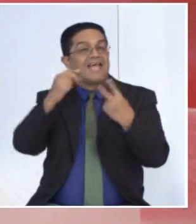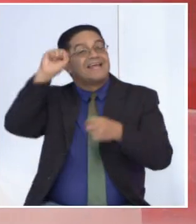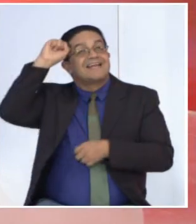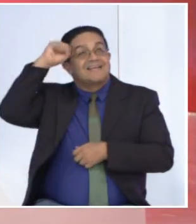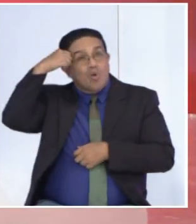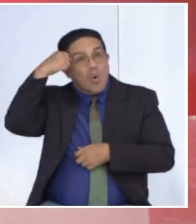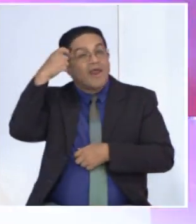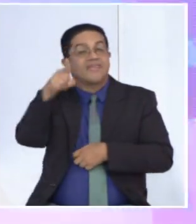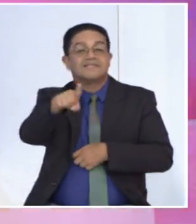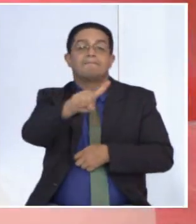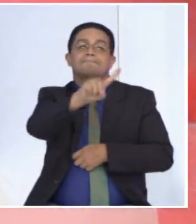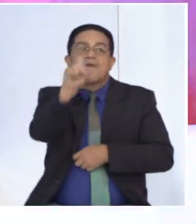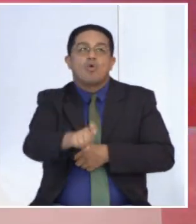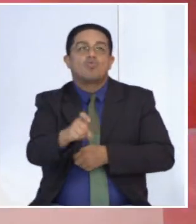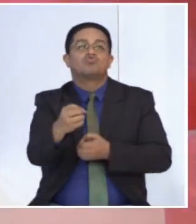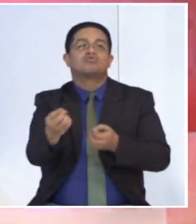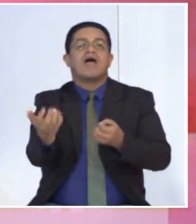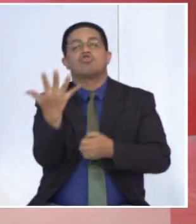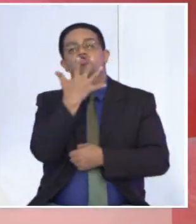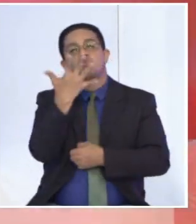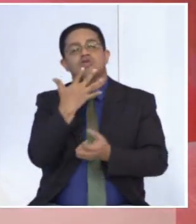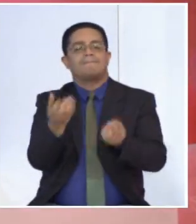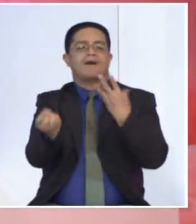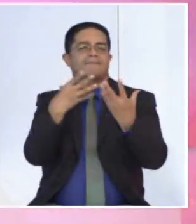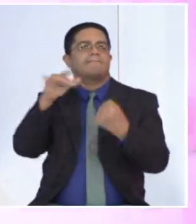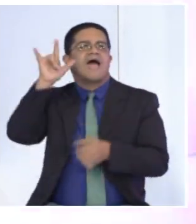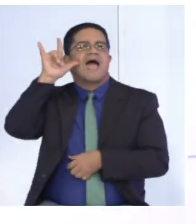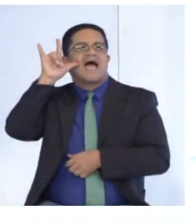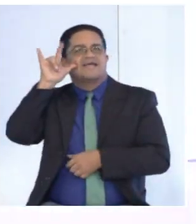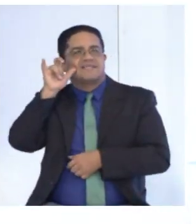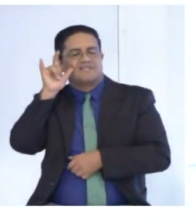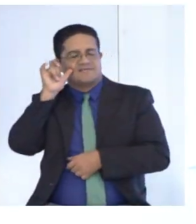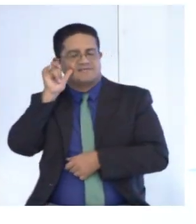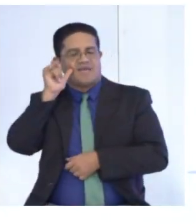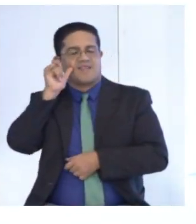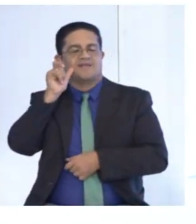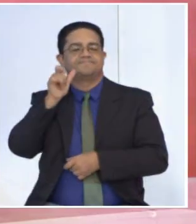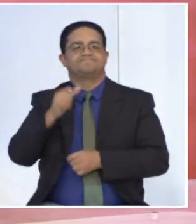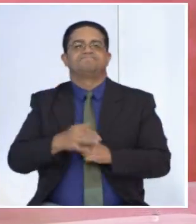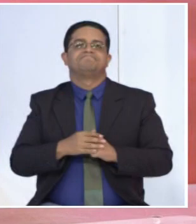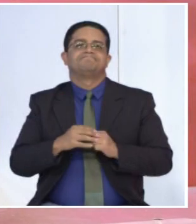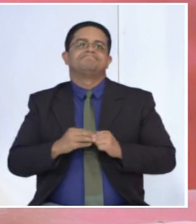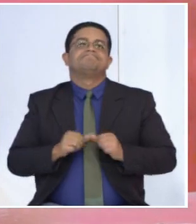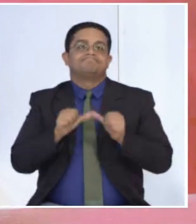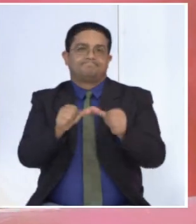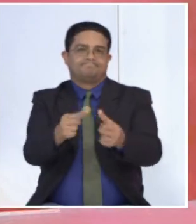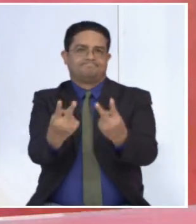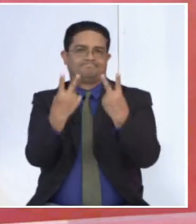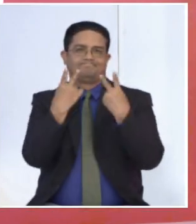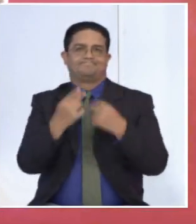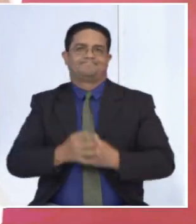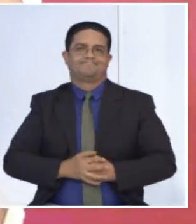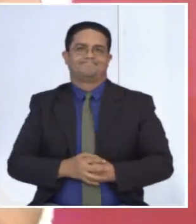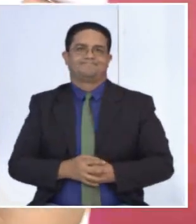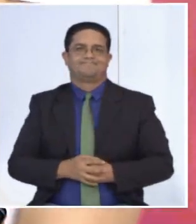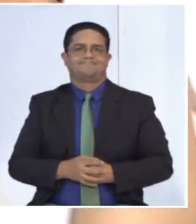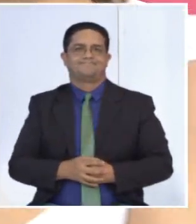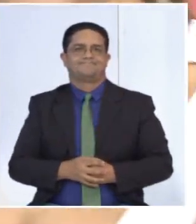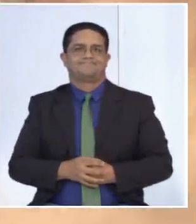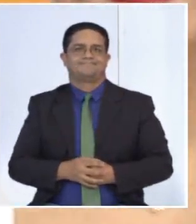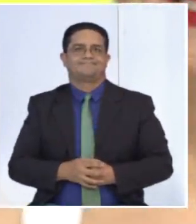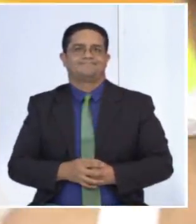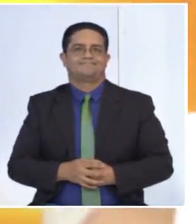pueden hacer preguntas a través de las redes sociales, por Instagram Live a través de @DanielaJSalas y @salud_gb. Ya regresamos.